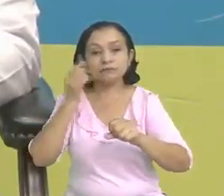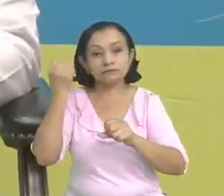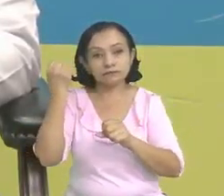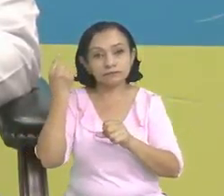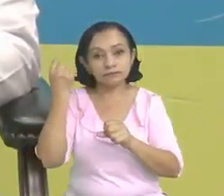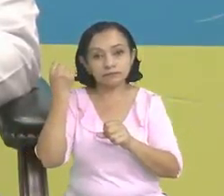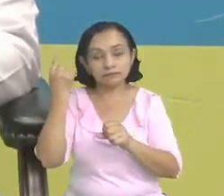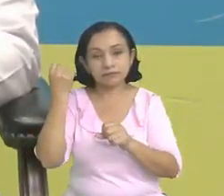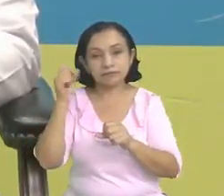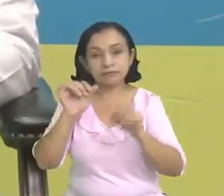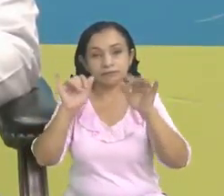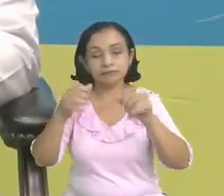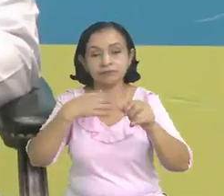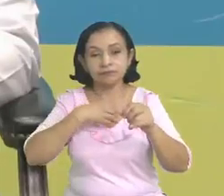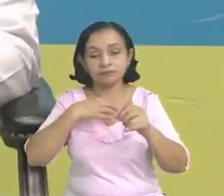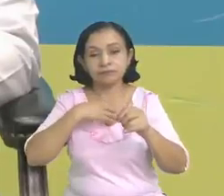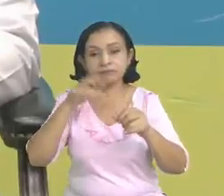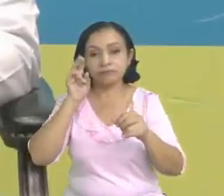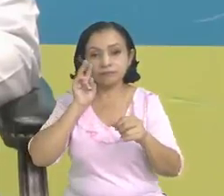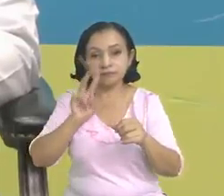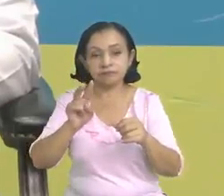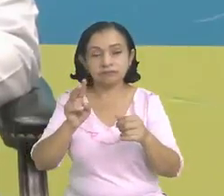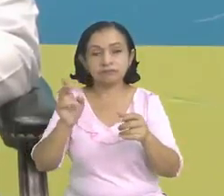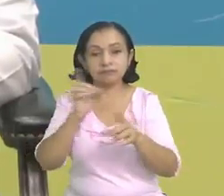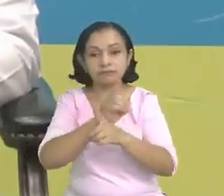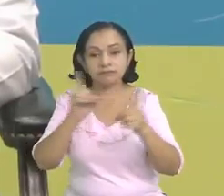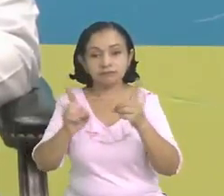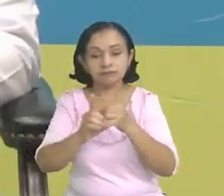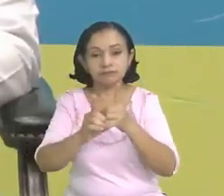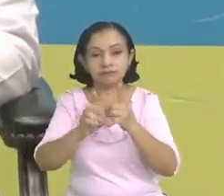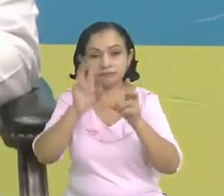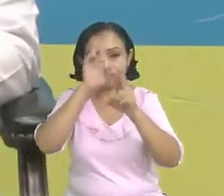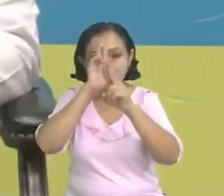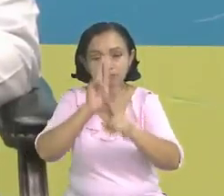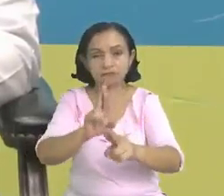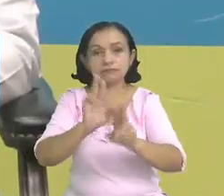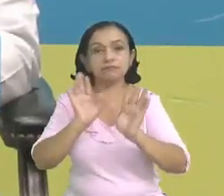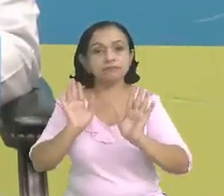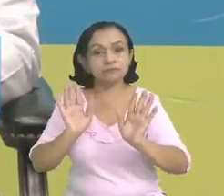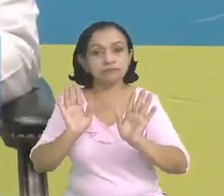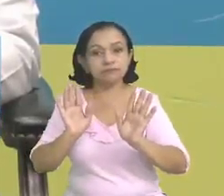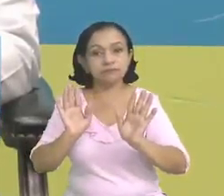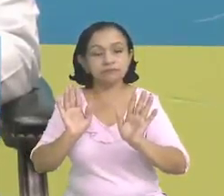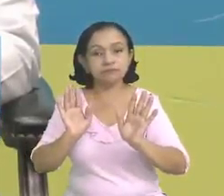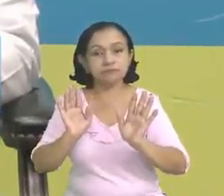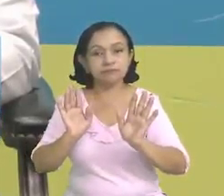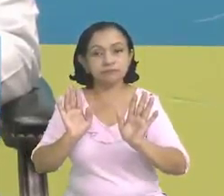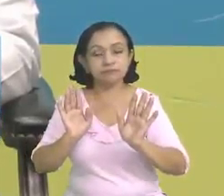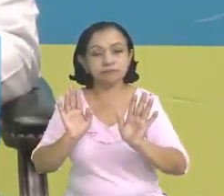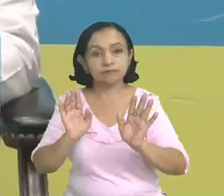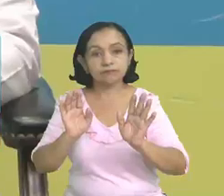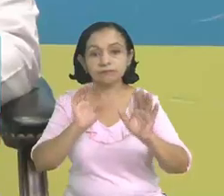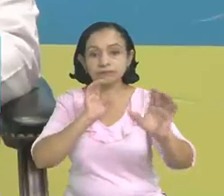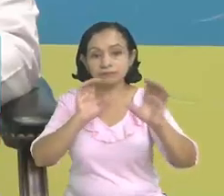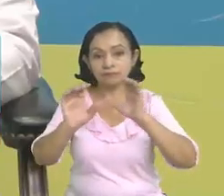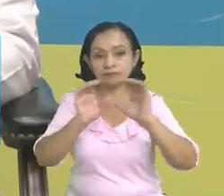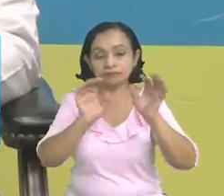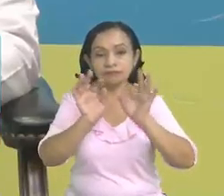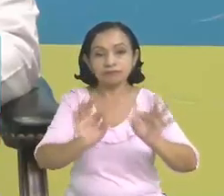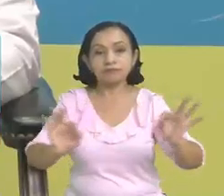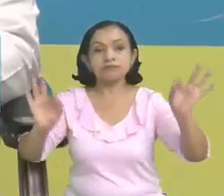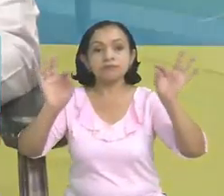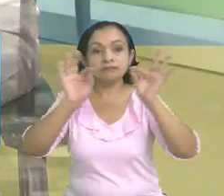que ellos ya tienen su propia percepción y nosotros debemos de ser respetuosos. Entonces, creo que fortalecer la comunicación es